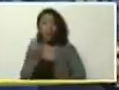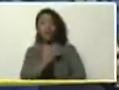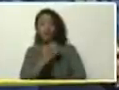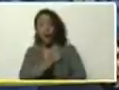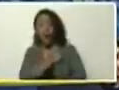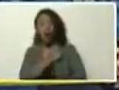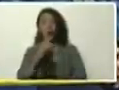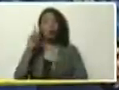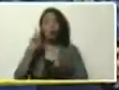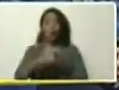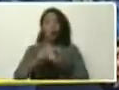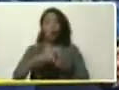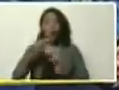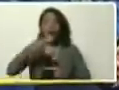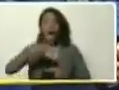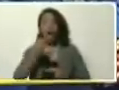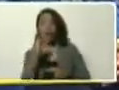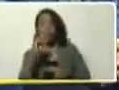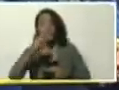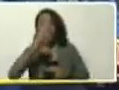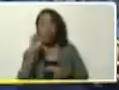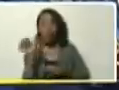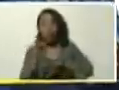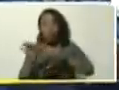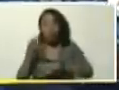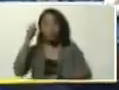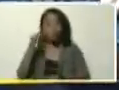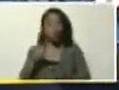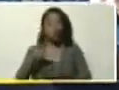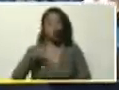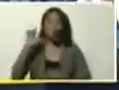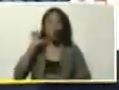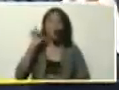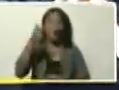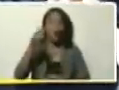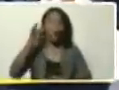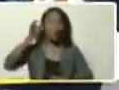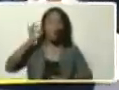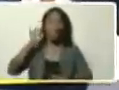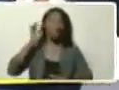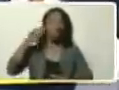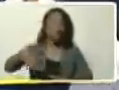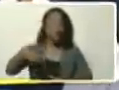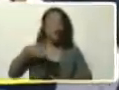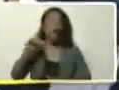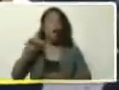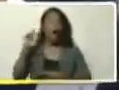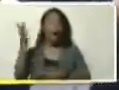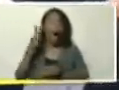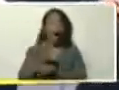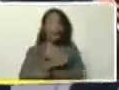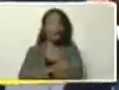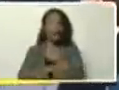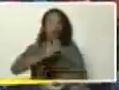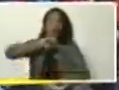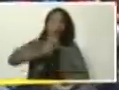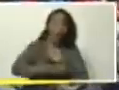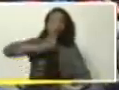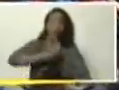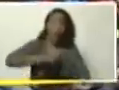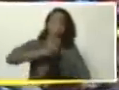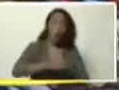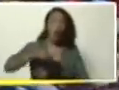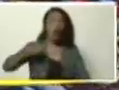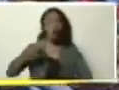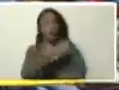Baruta, de Latillo, del municipio Sucre, de Guarenas, de Guatire, lo que reinaba era el odio de la derecha. Todo